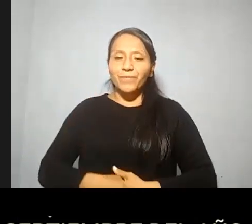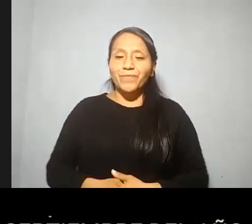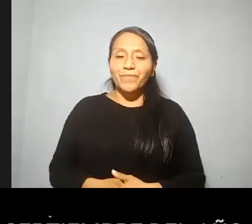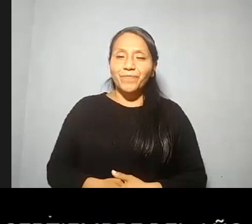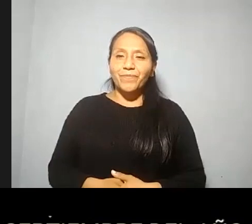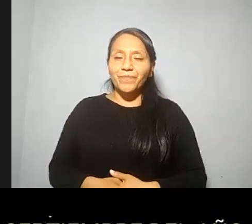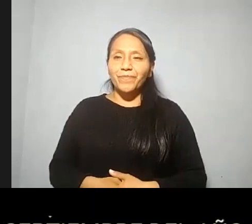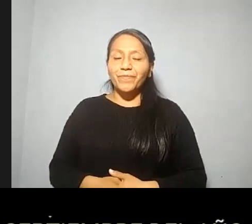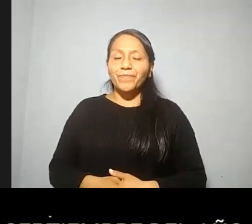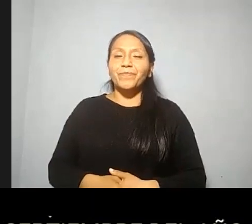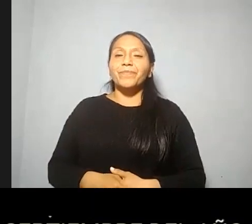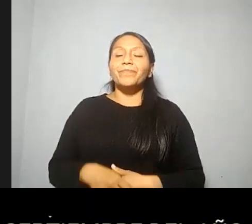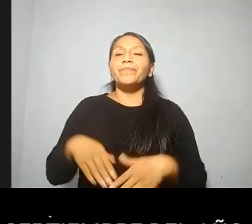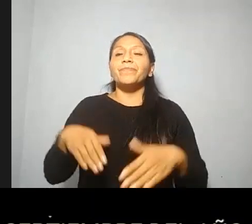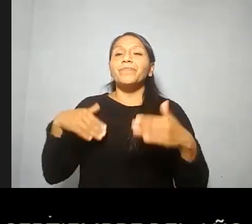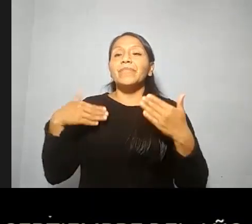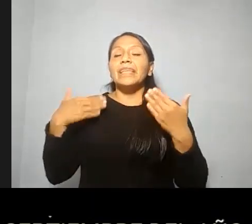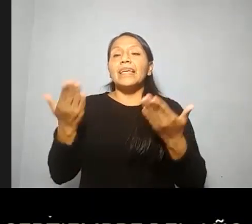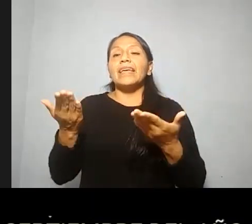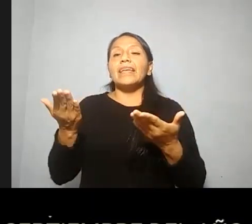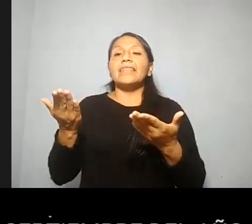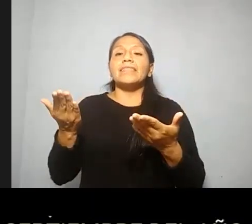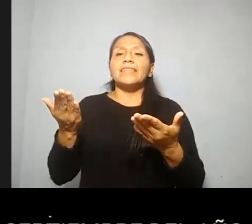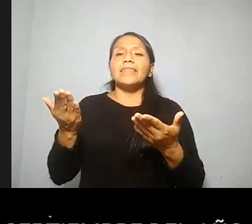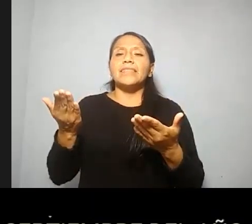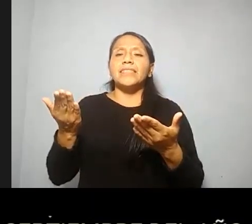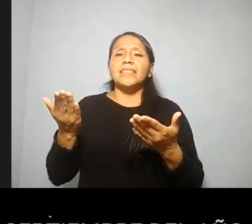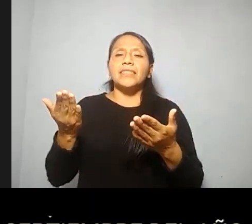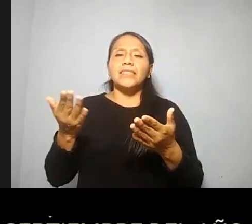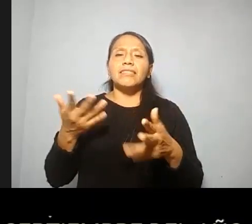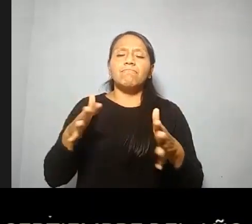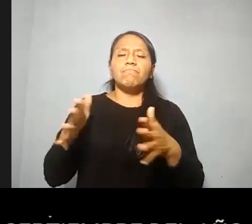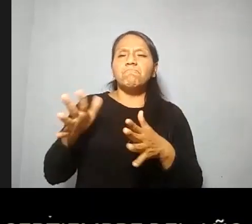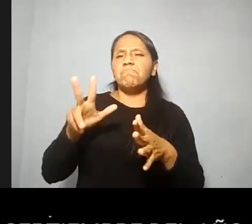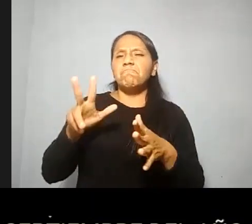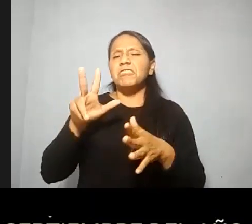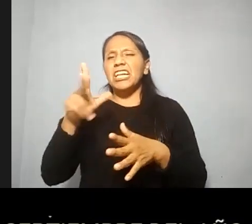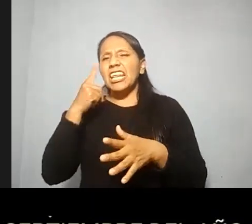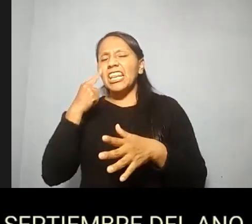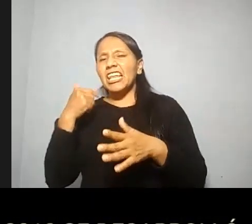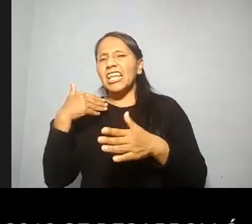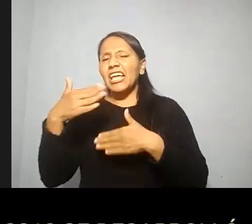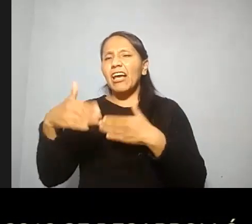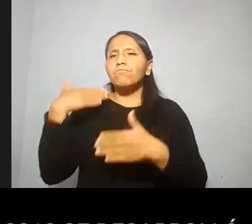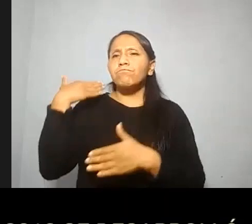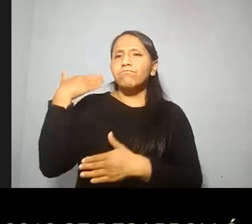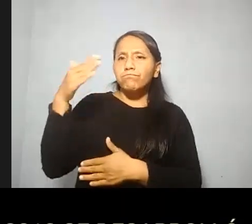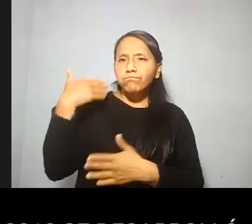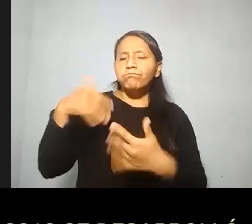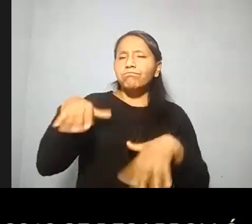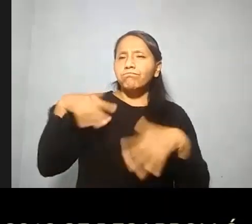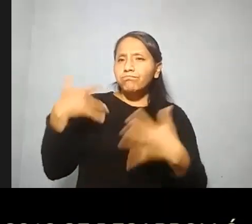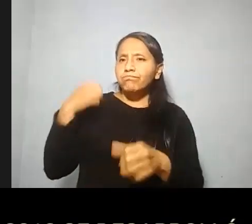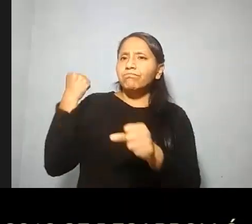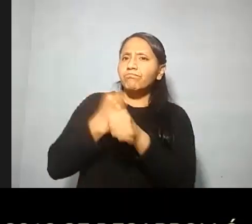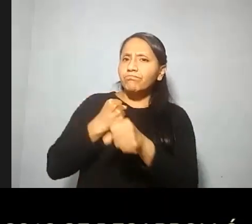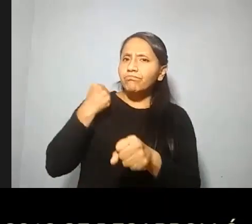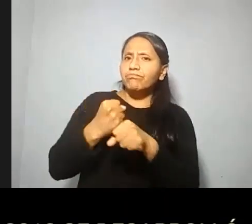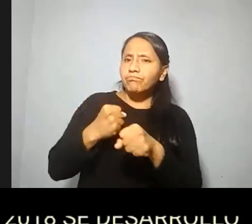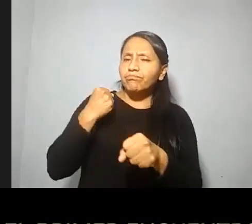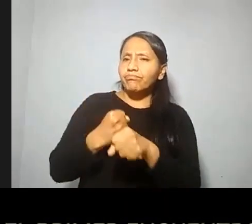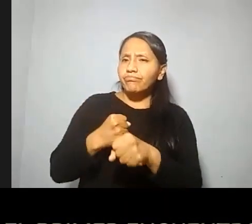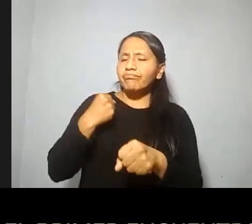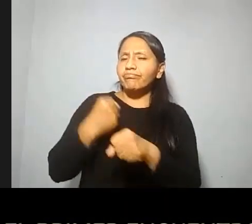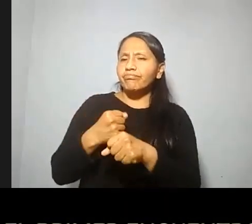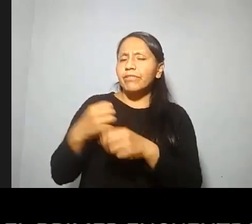en la cual después de unos 3 días de largo trabajo de